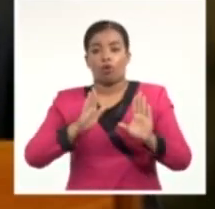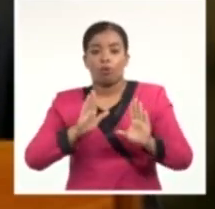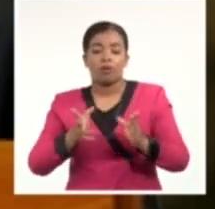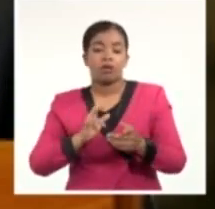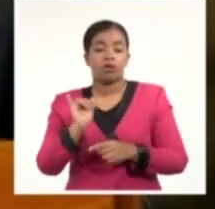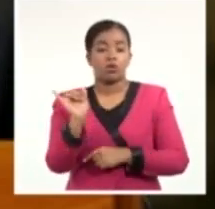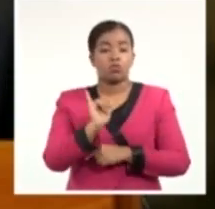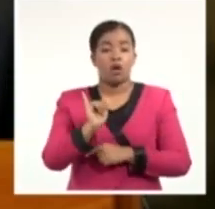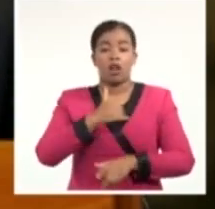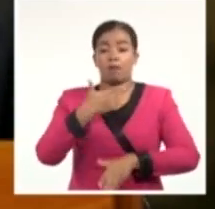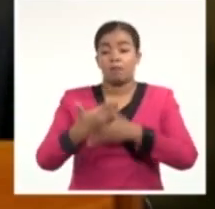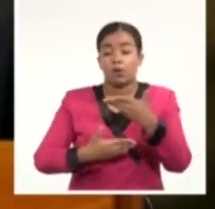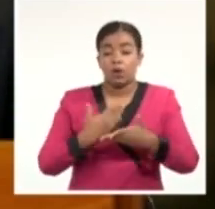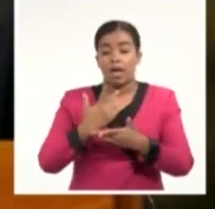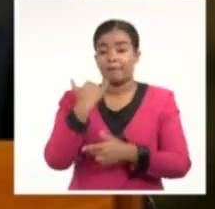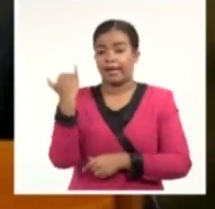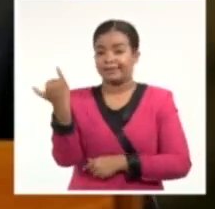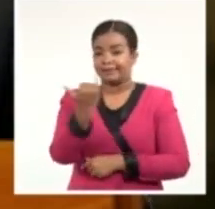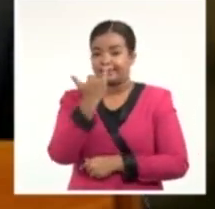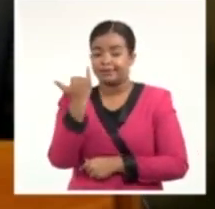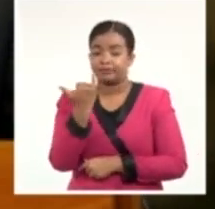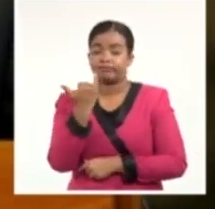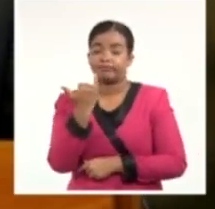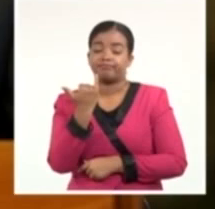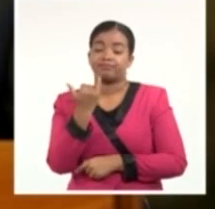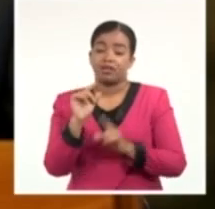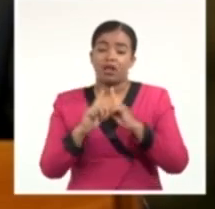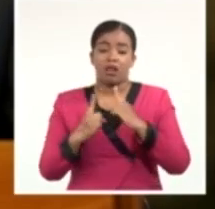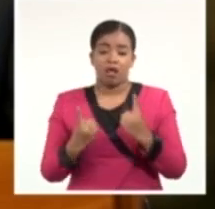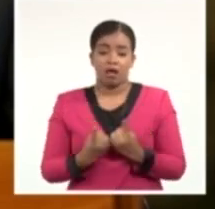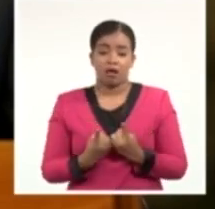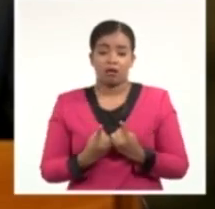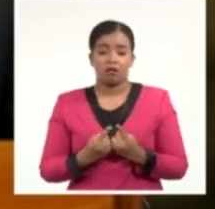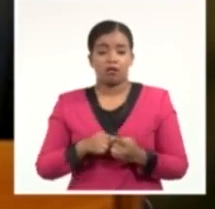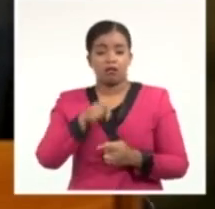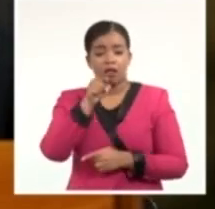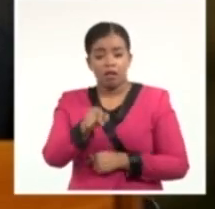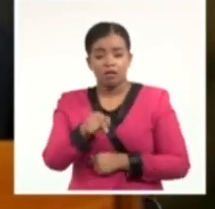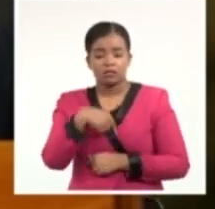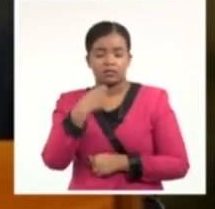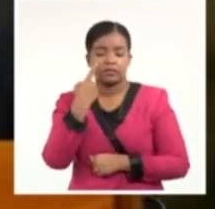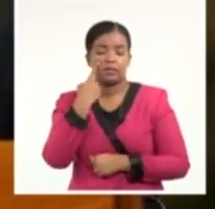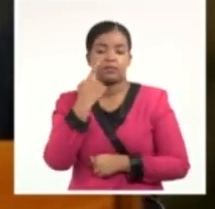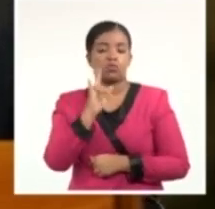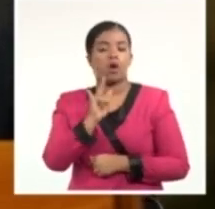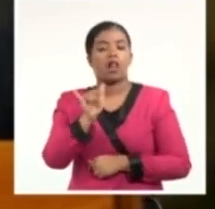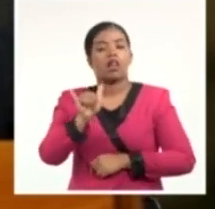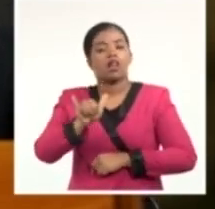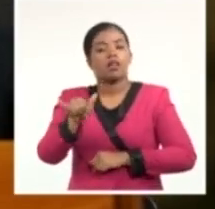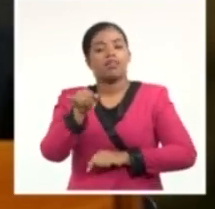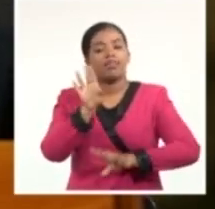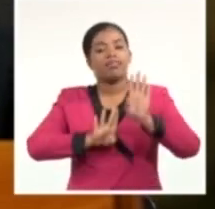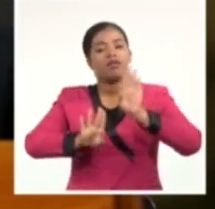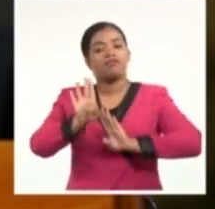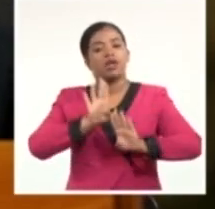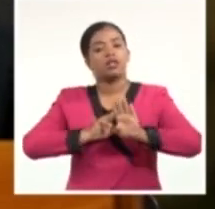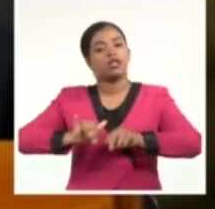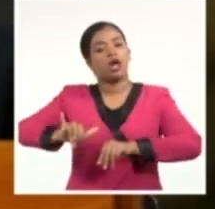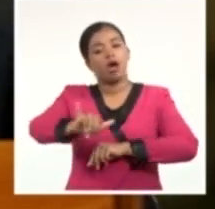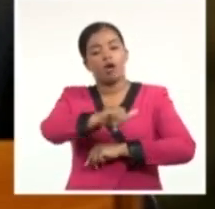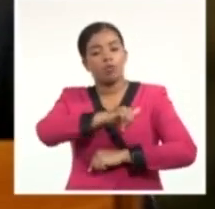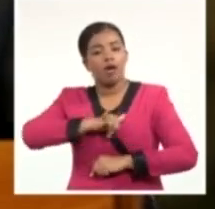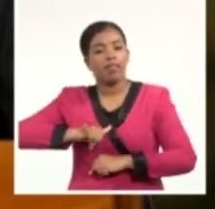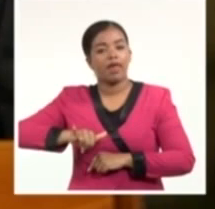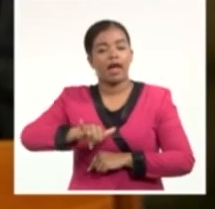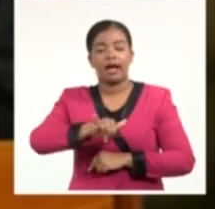orden internacional vigente. Hablamos de un orden profundamente antidemocrático, concebido para perpetuar el desequilibrio